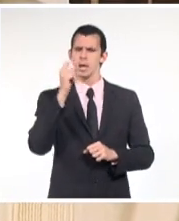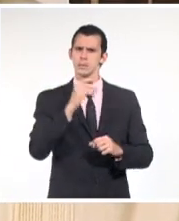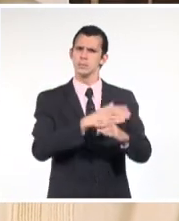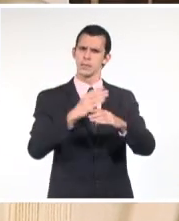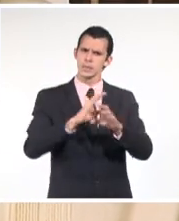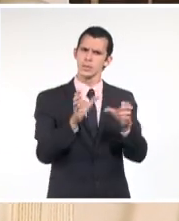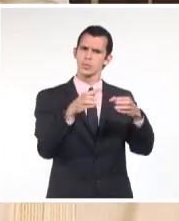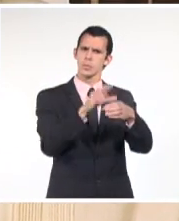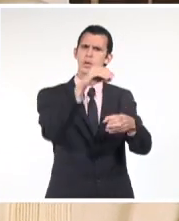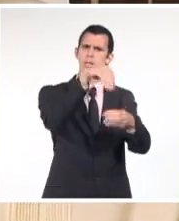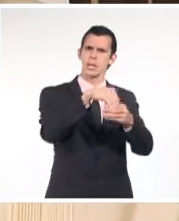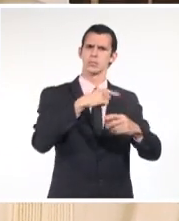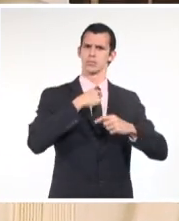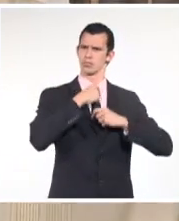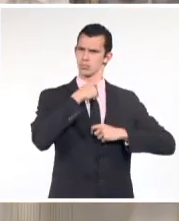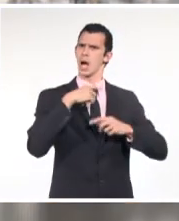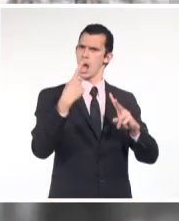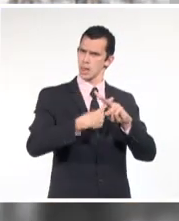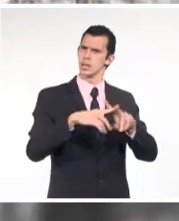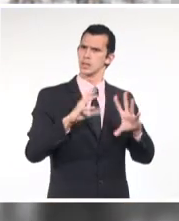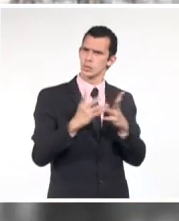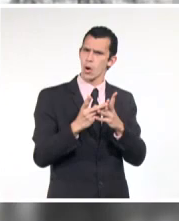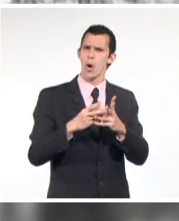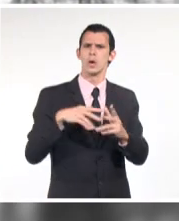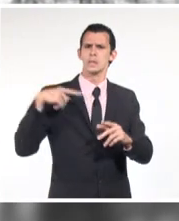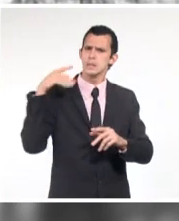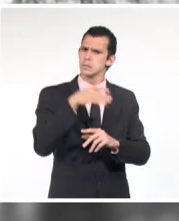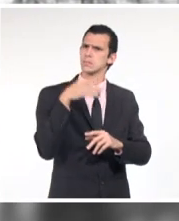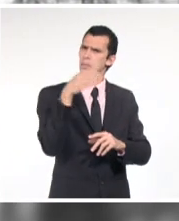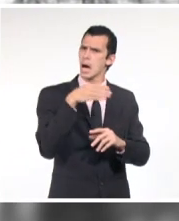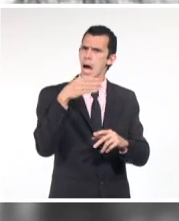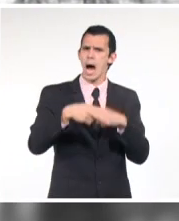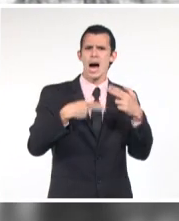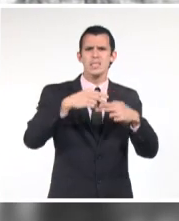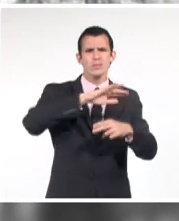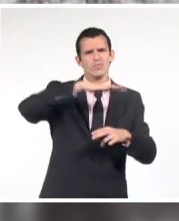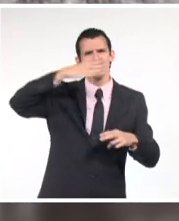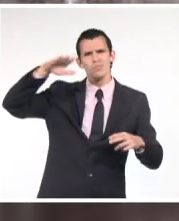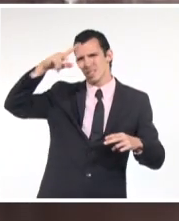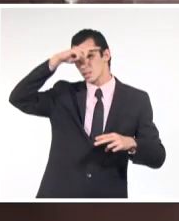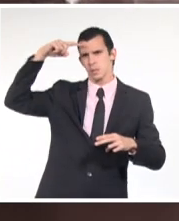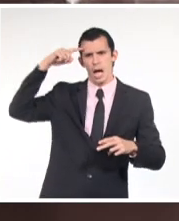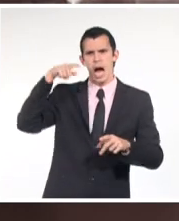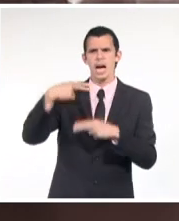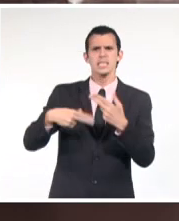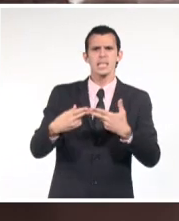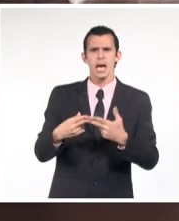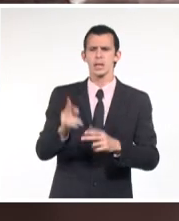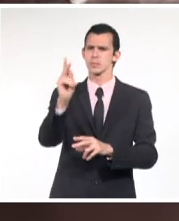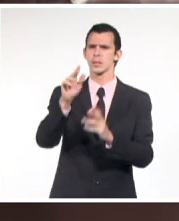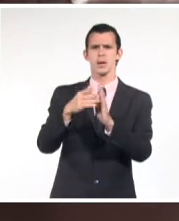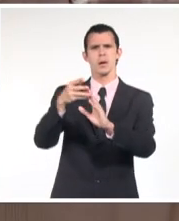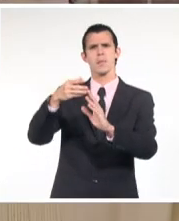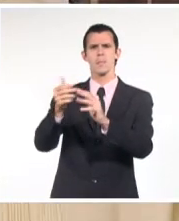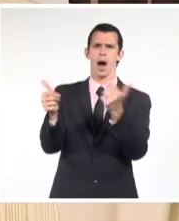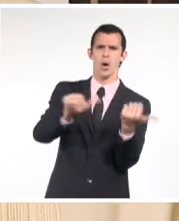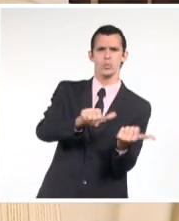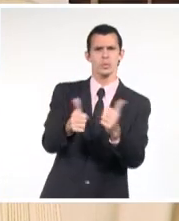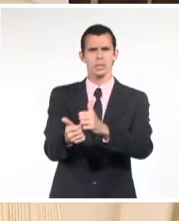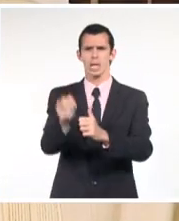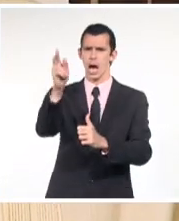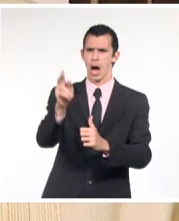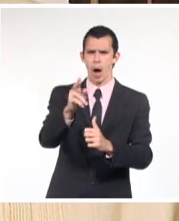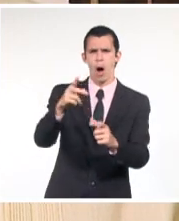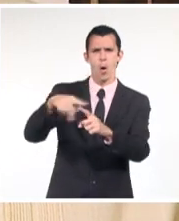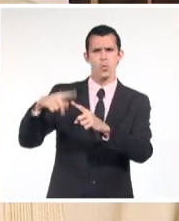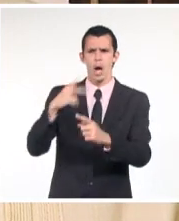la sierra que subían periódicamente, bautizaban, atendían a los enfermos. Fidel